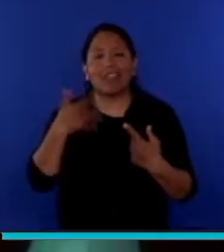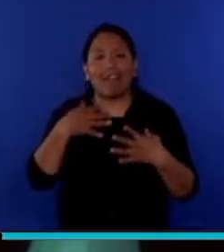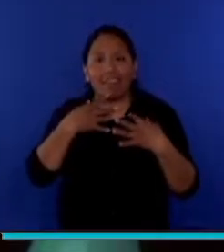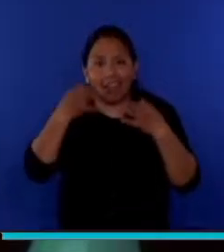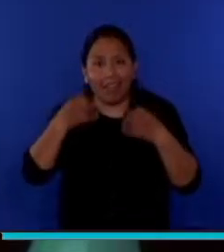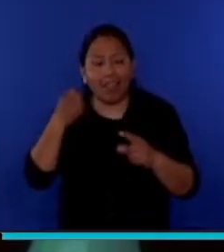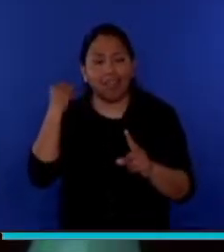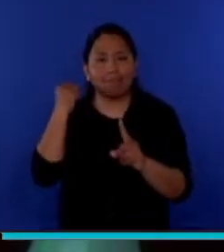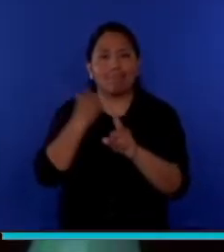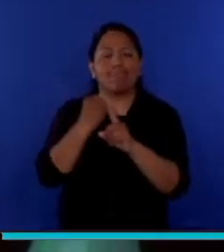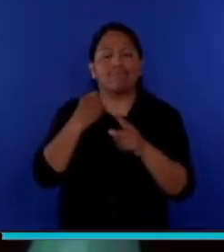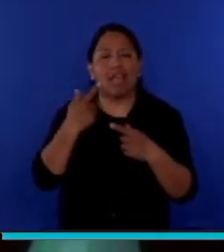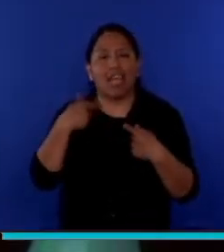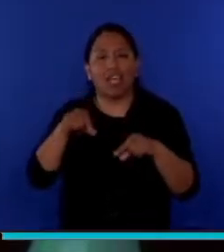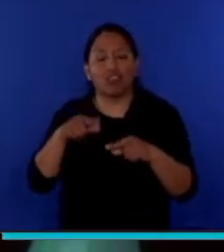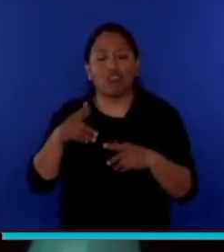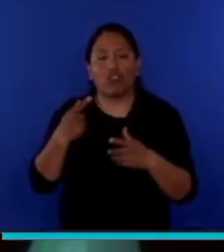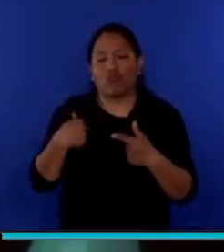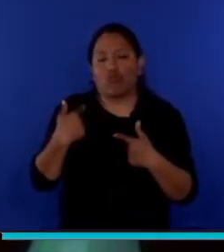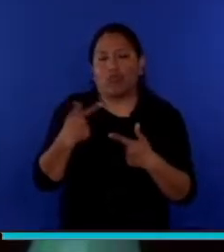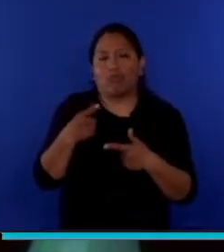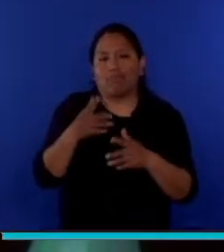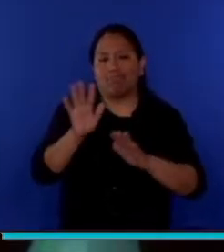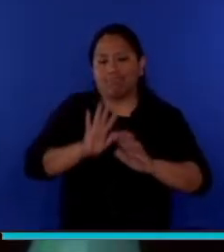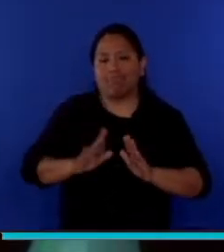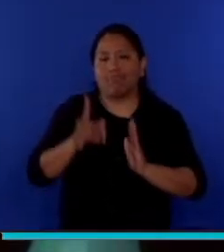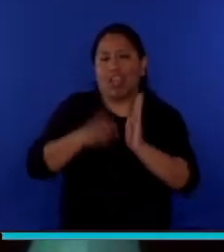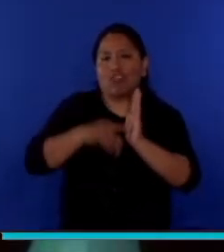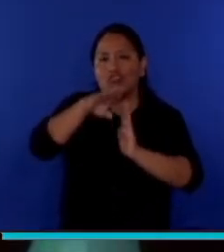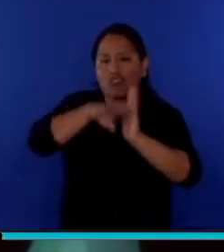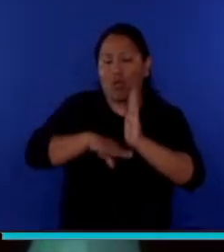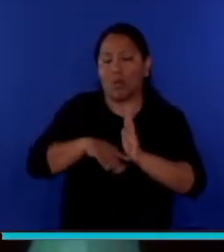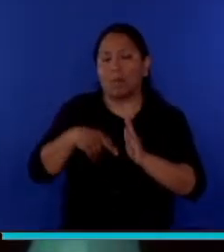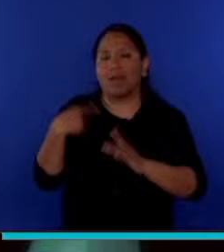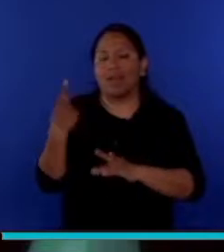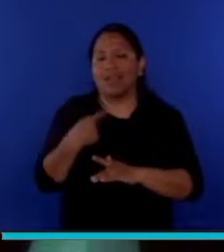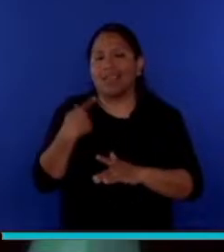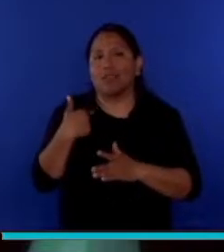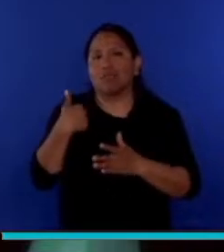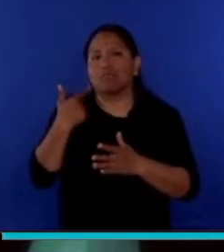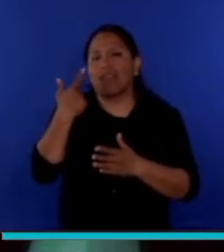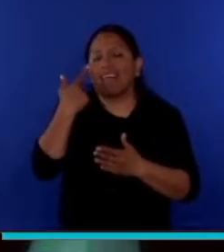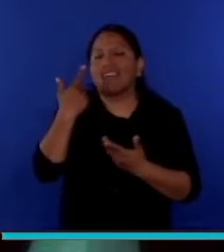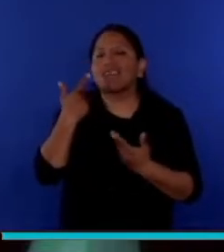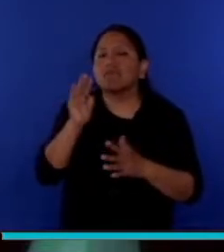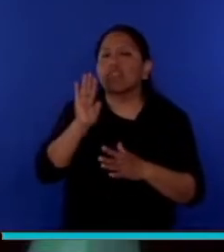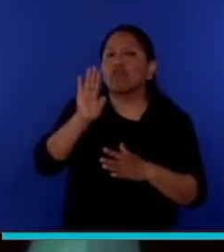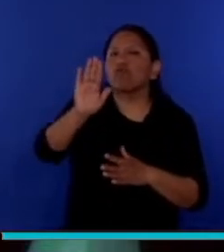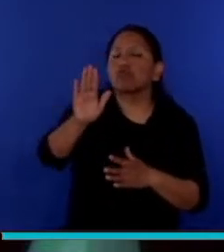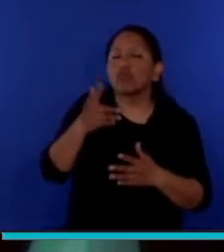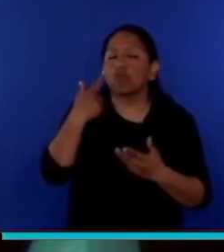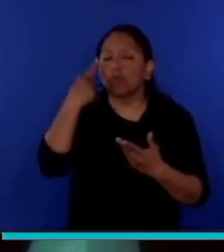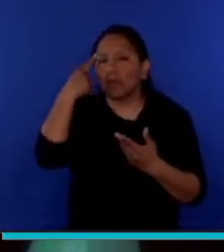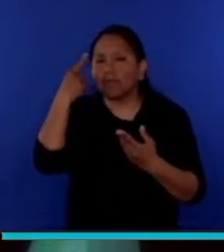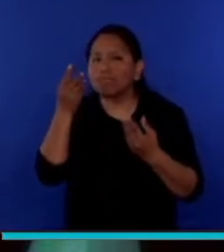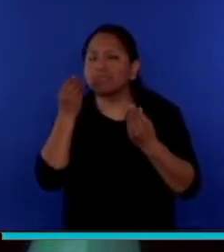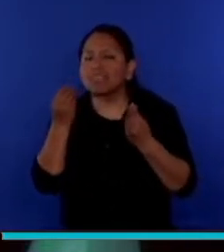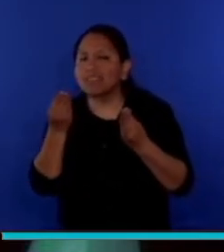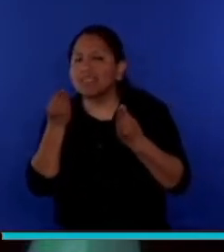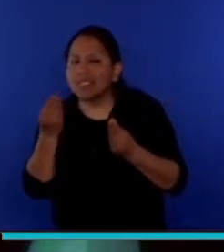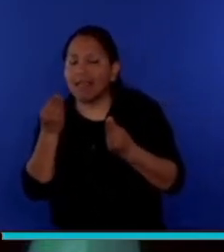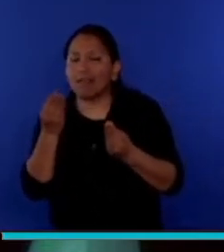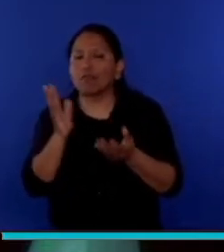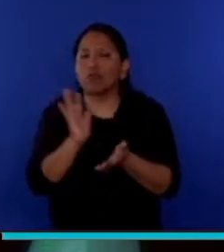que tienen nuestras normas, y yo creo que es parte de lo que tenemos que ver en el futuro y desafiarnos a saber cómo